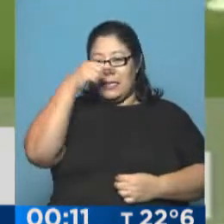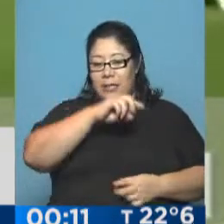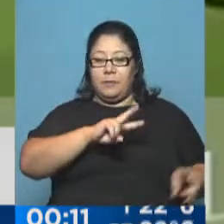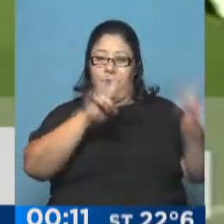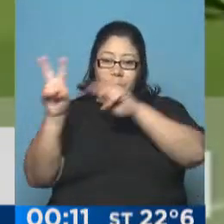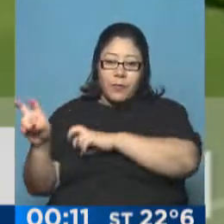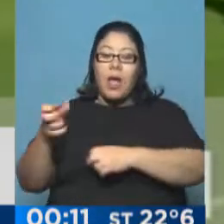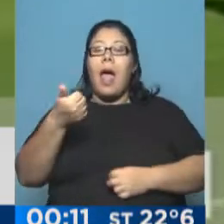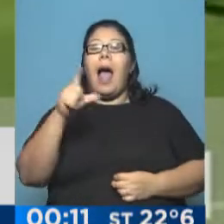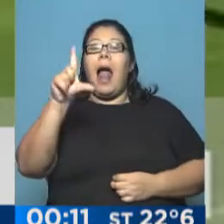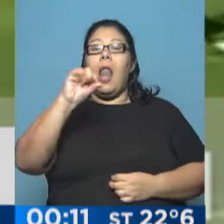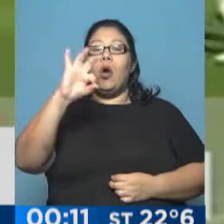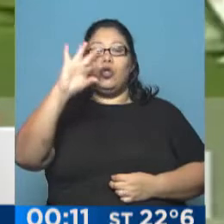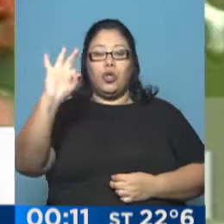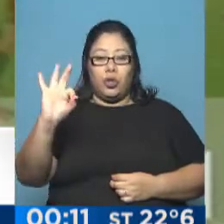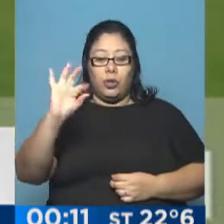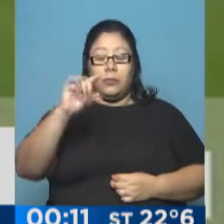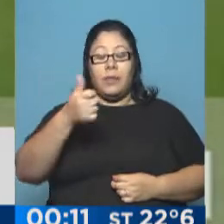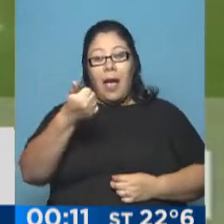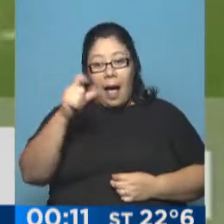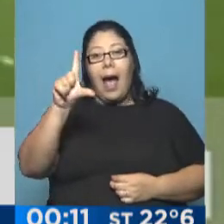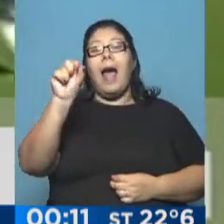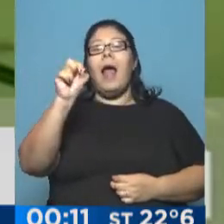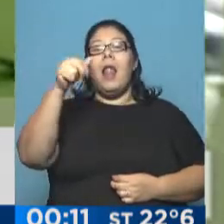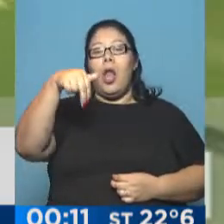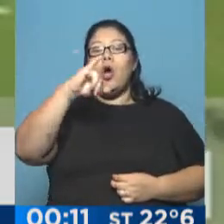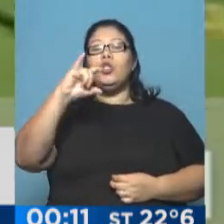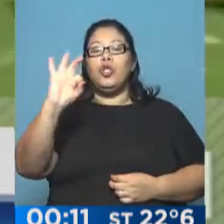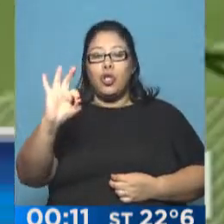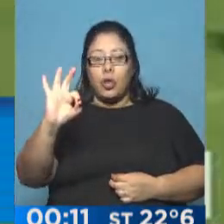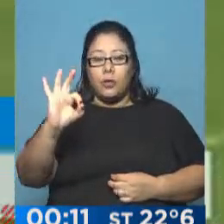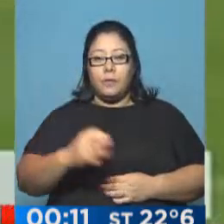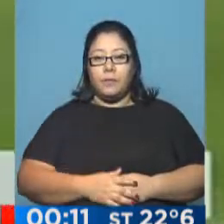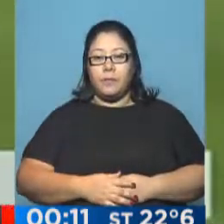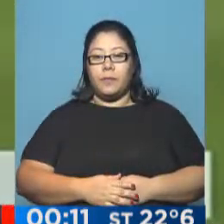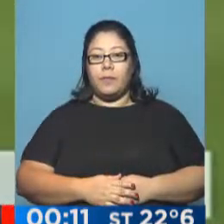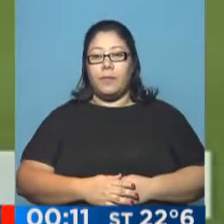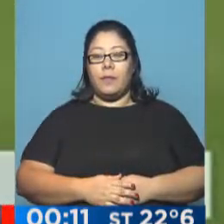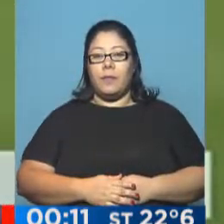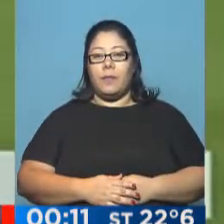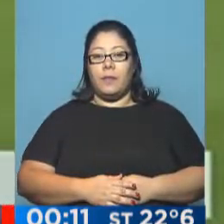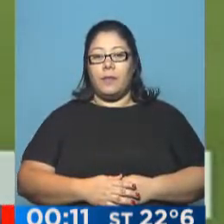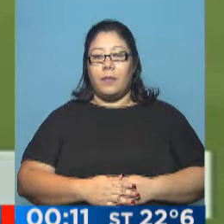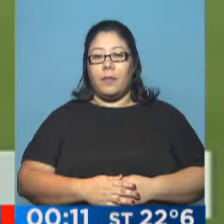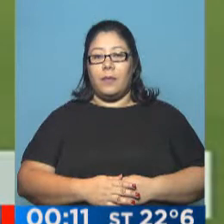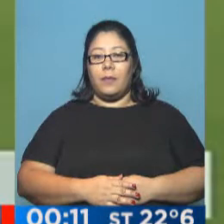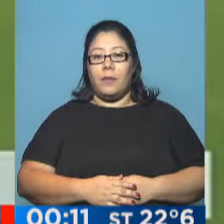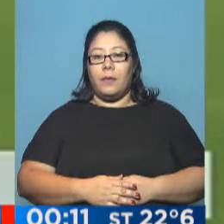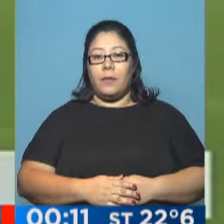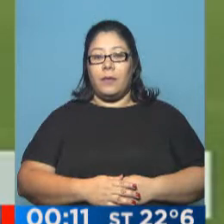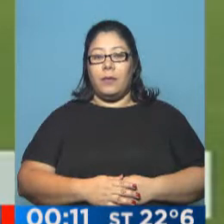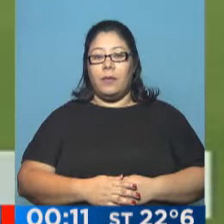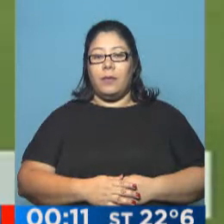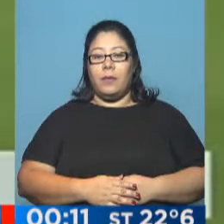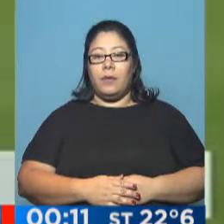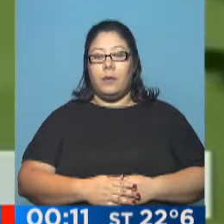Alonso, como decíamos, tras el rebote, tiro libre para el Viola, ¿eh? El Violeta definió de